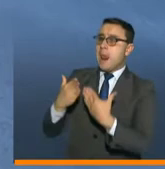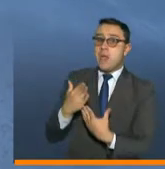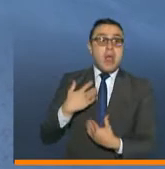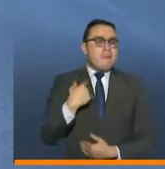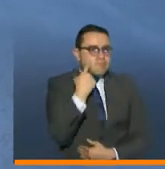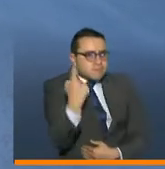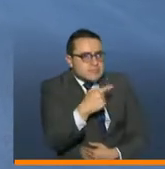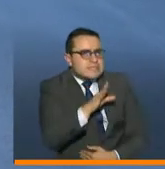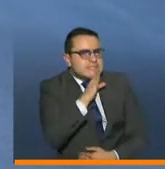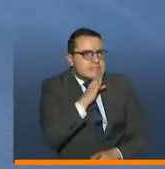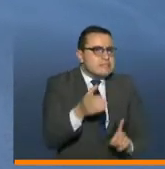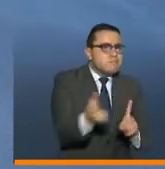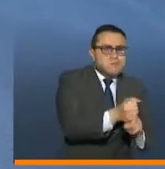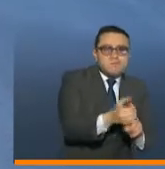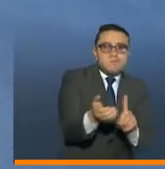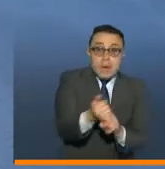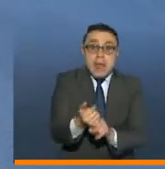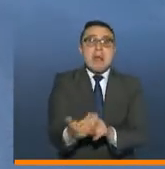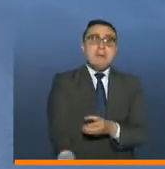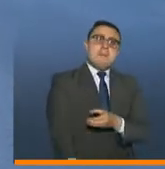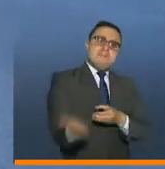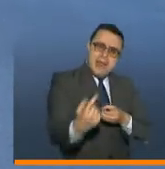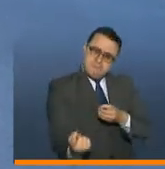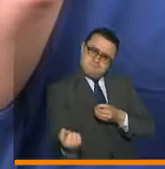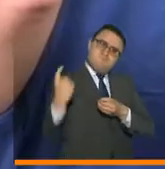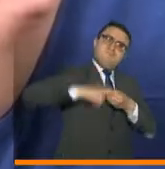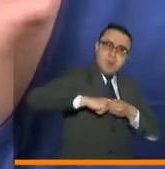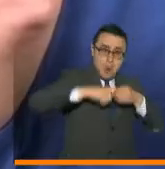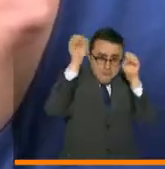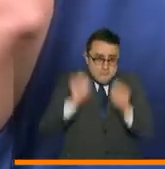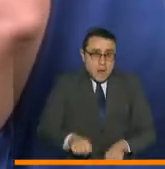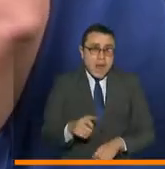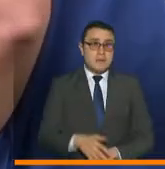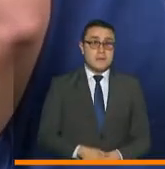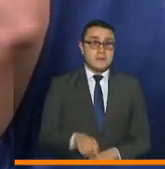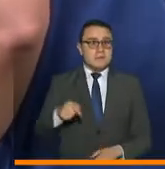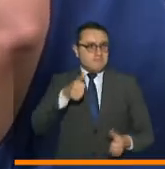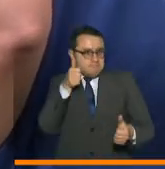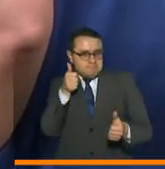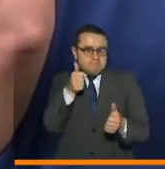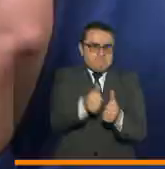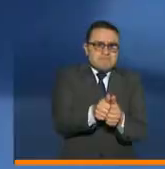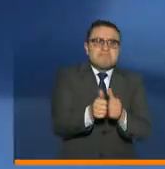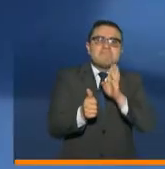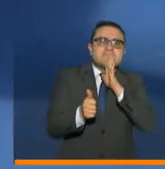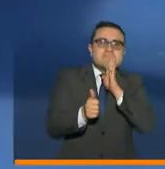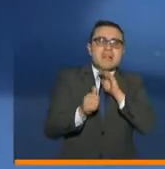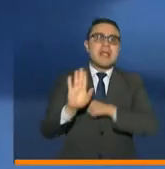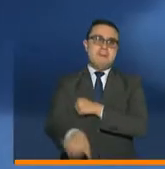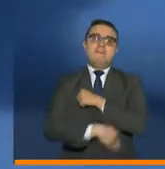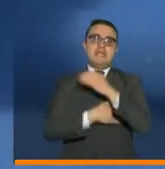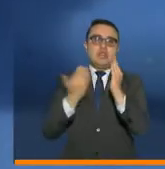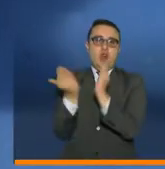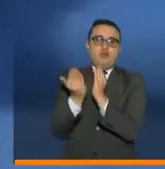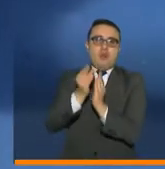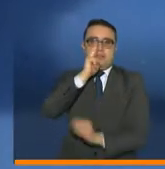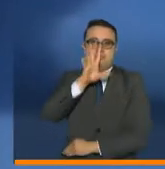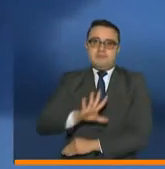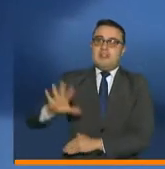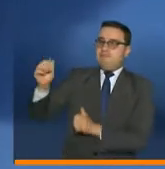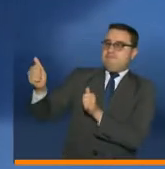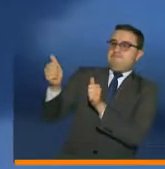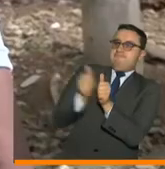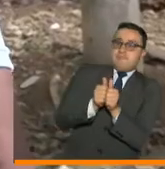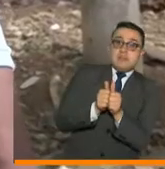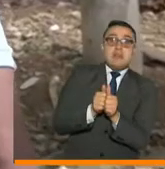educativas para matricular a sus hijos. Este acompañamiento lo venimos realizando junto con el Ministerio de Educación Nacional, que